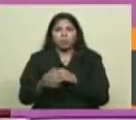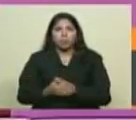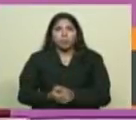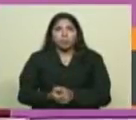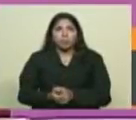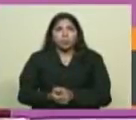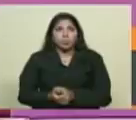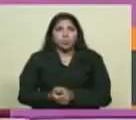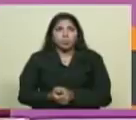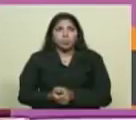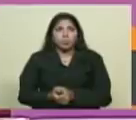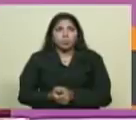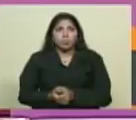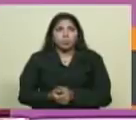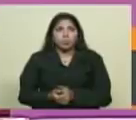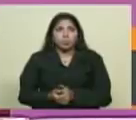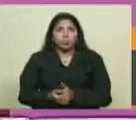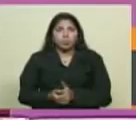deje